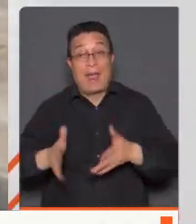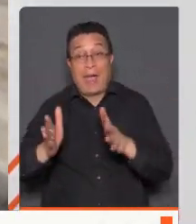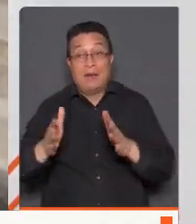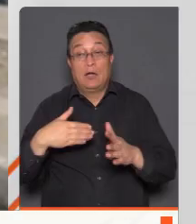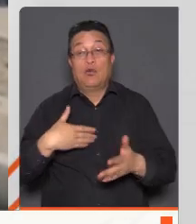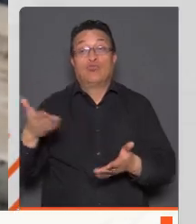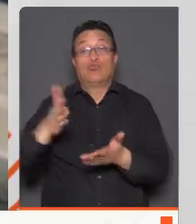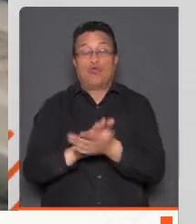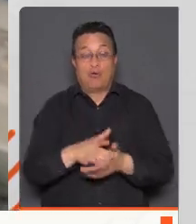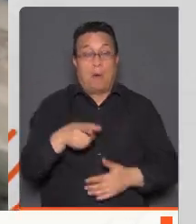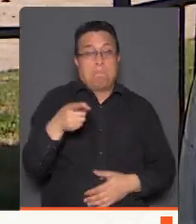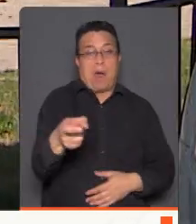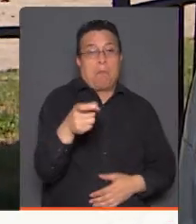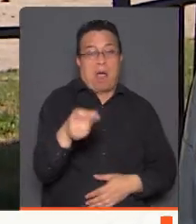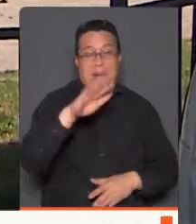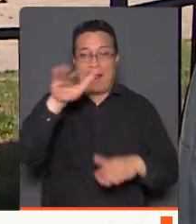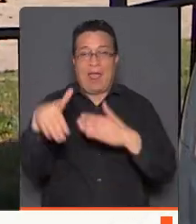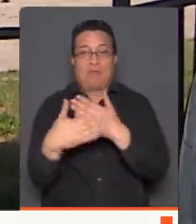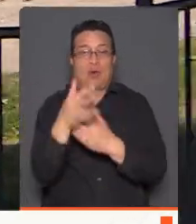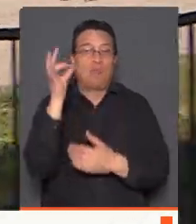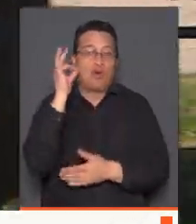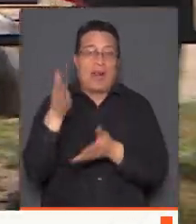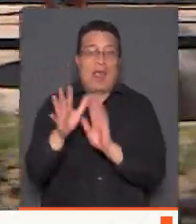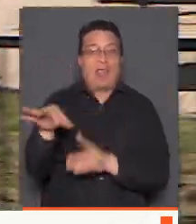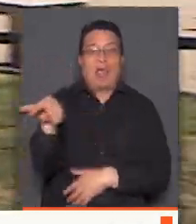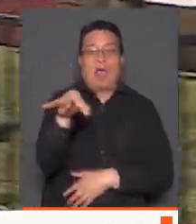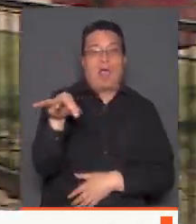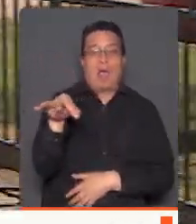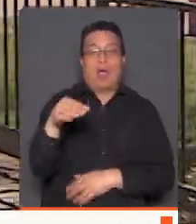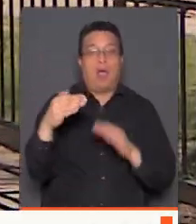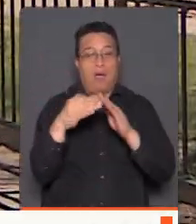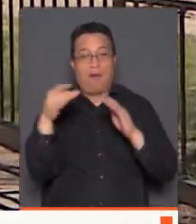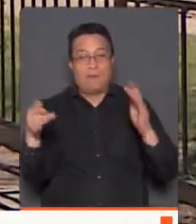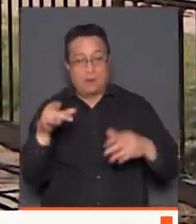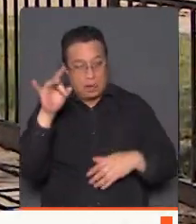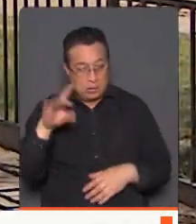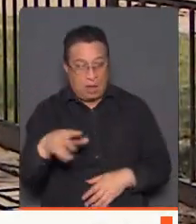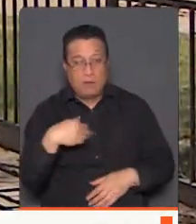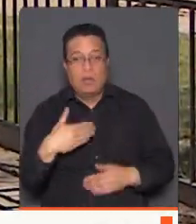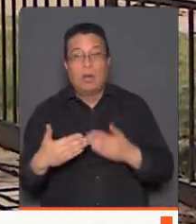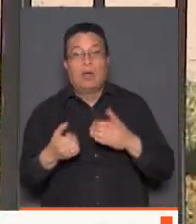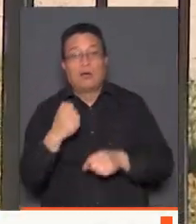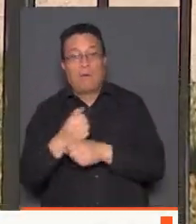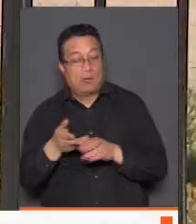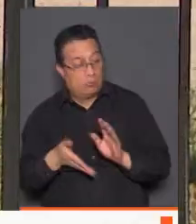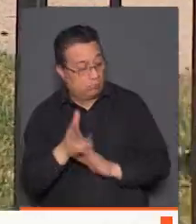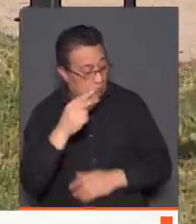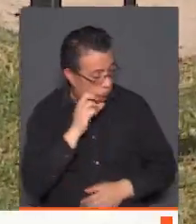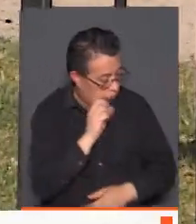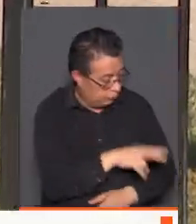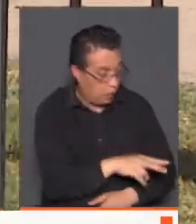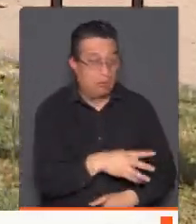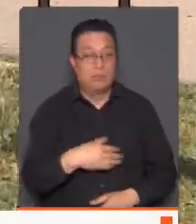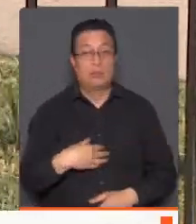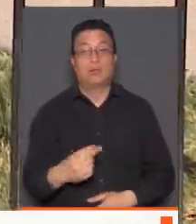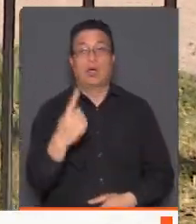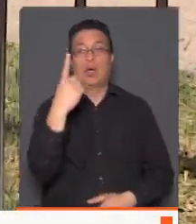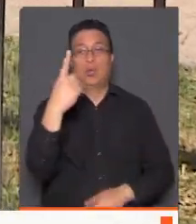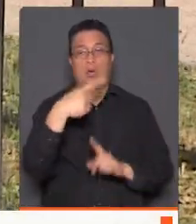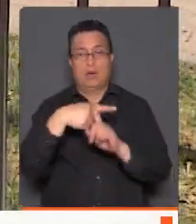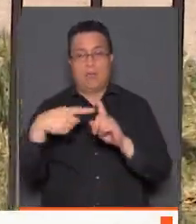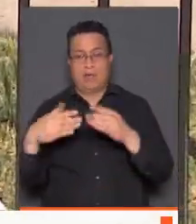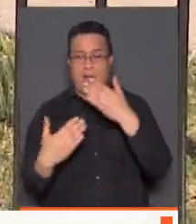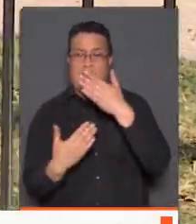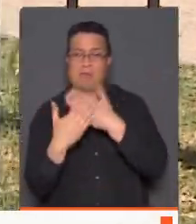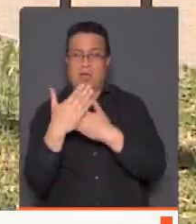disparos durante la madrugada. Los vecinos supieron del homicidio solo cuando salían a sus trabajos. La 1:30 de la madrugada. ¿Ya?